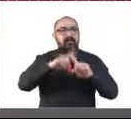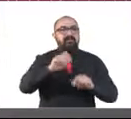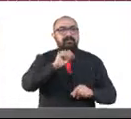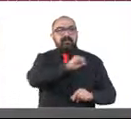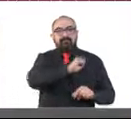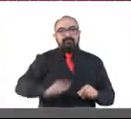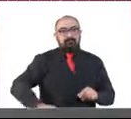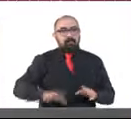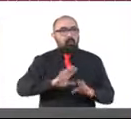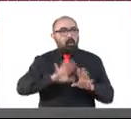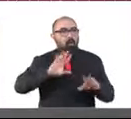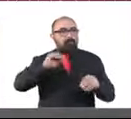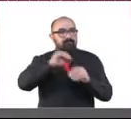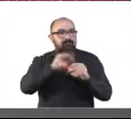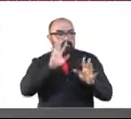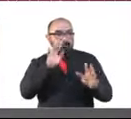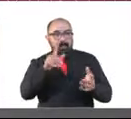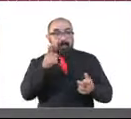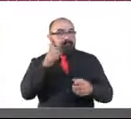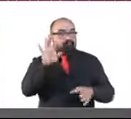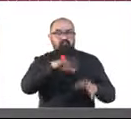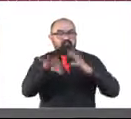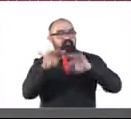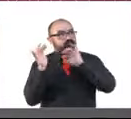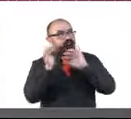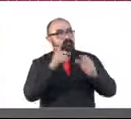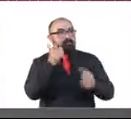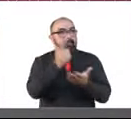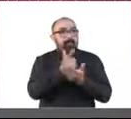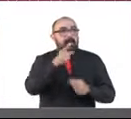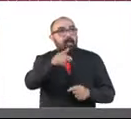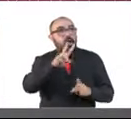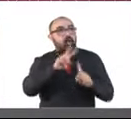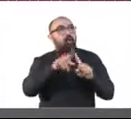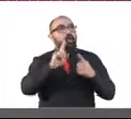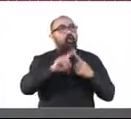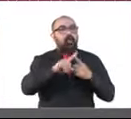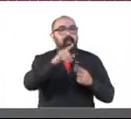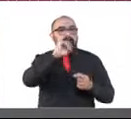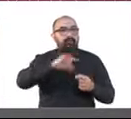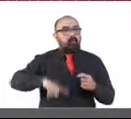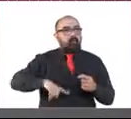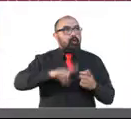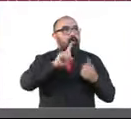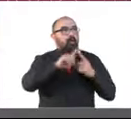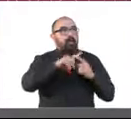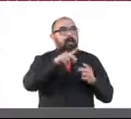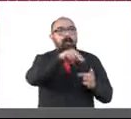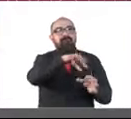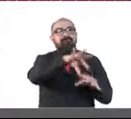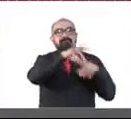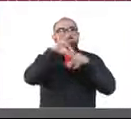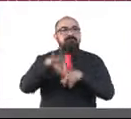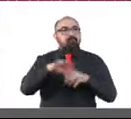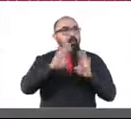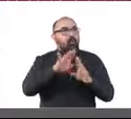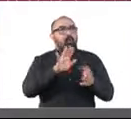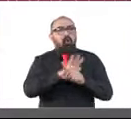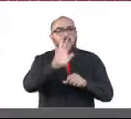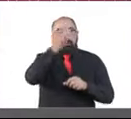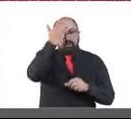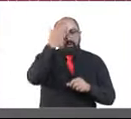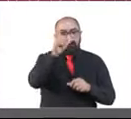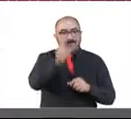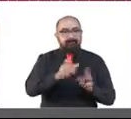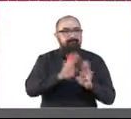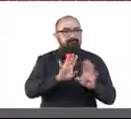solo como un botón de muestra, ¿no? De dónde viene Claudia y además de toda la trayectoria que la respalda, pero cómo esas acciones desde el gobierno